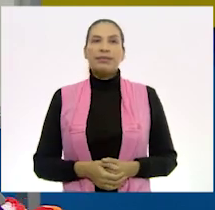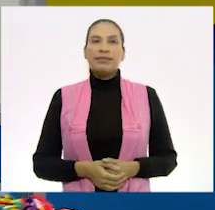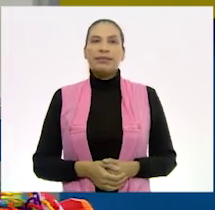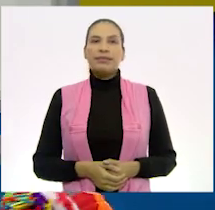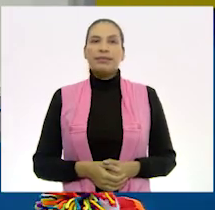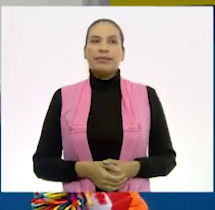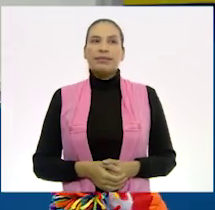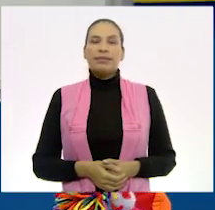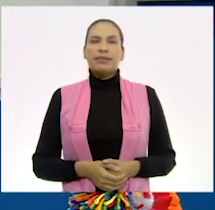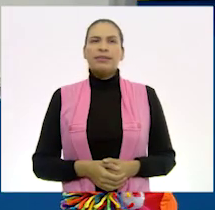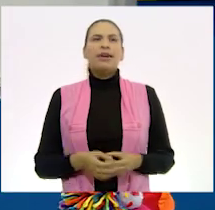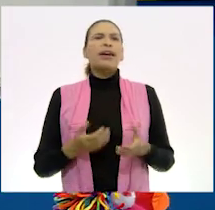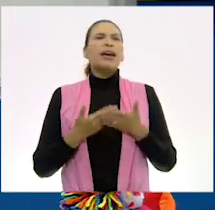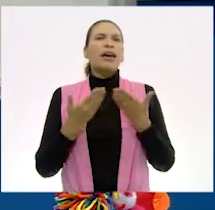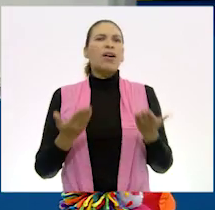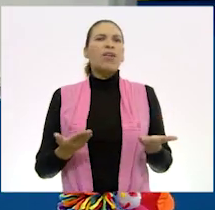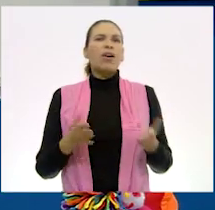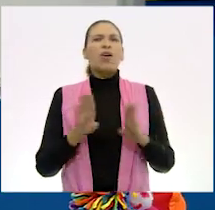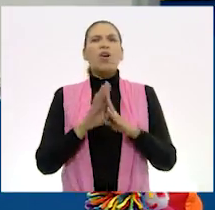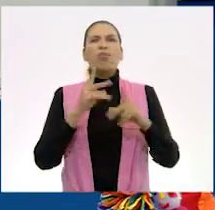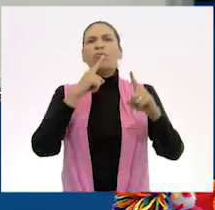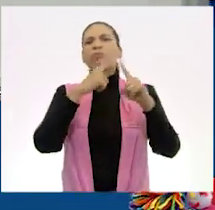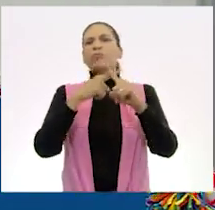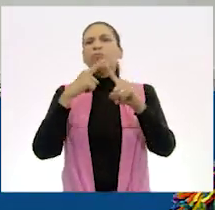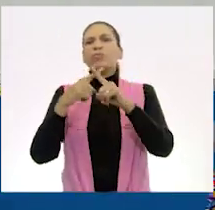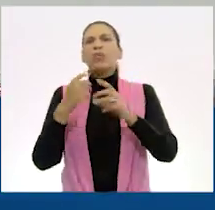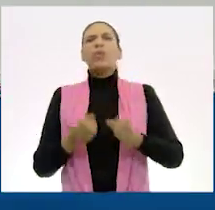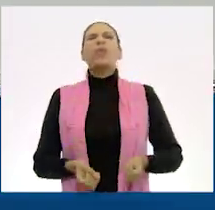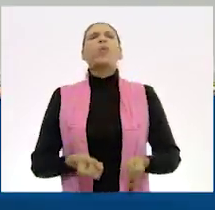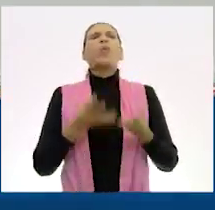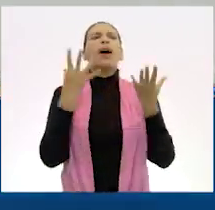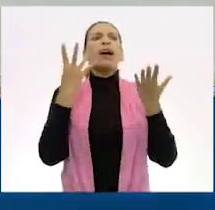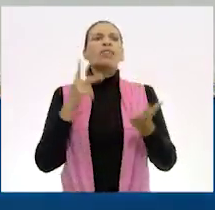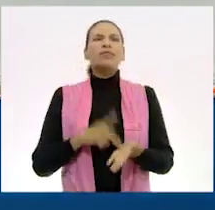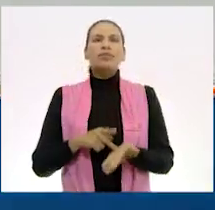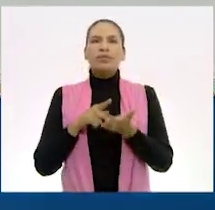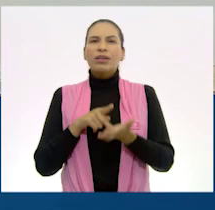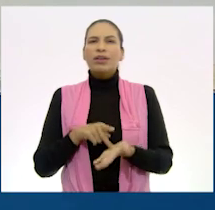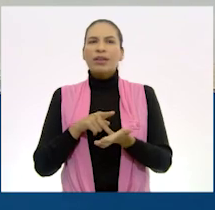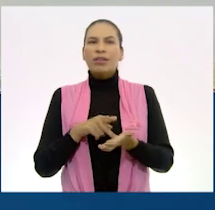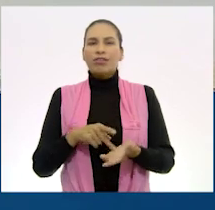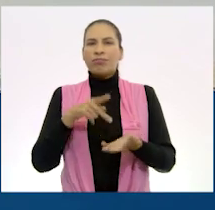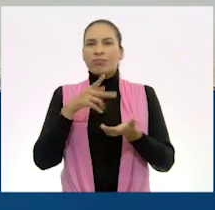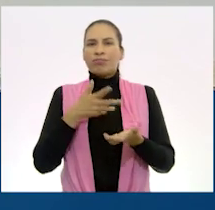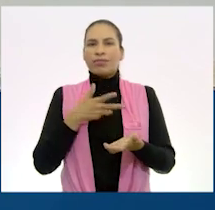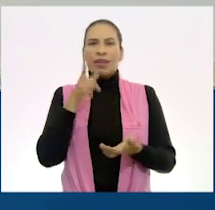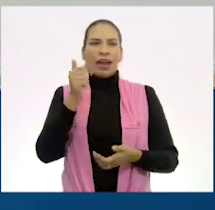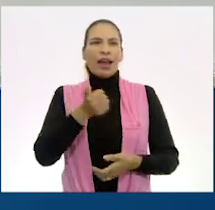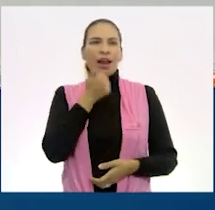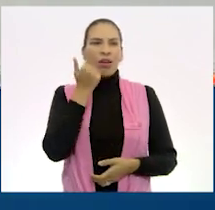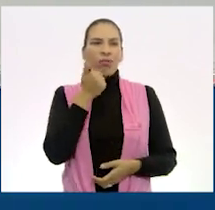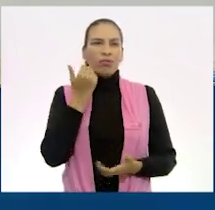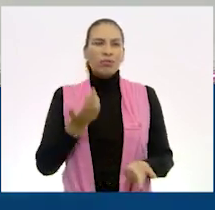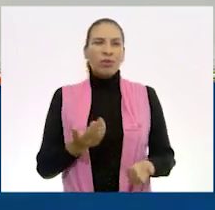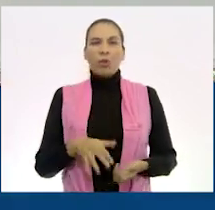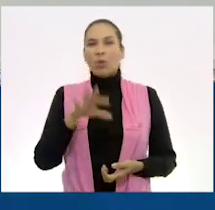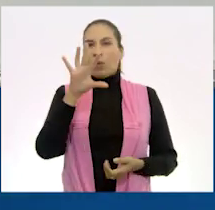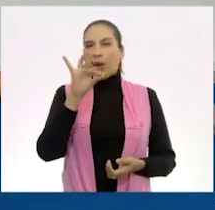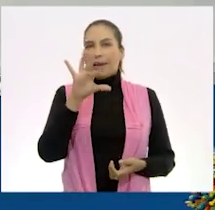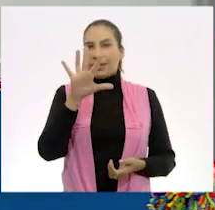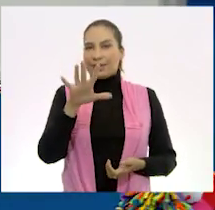1.96. Y ahora vamos a multiplicar cuántos kilos pesa el alumno.